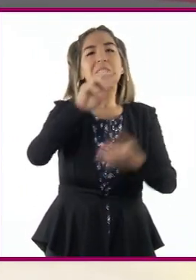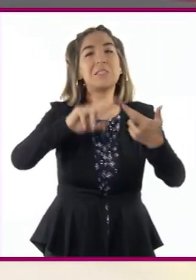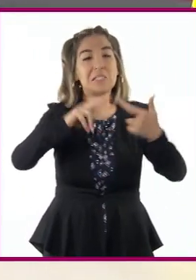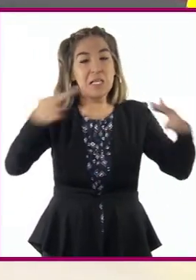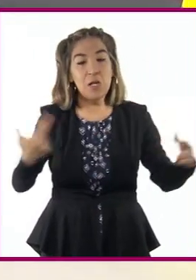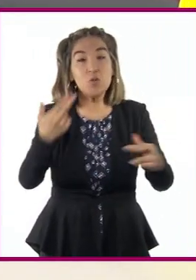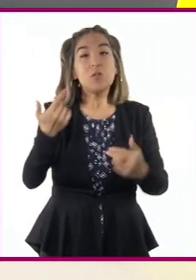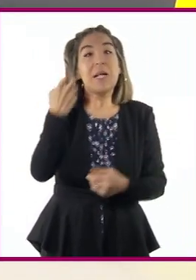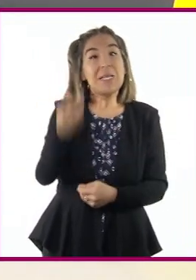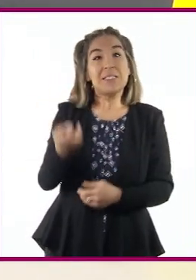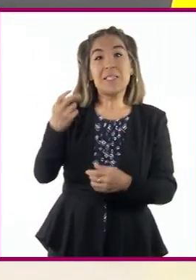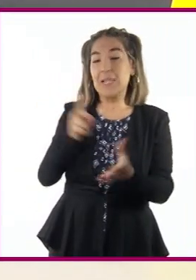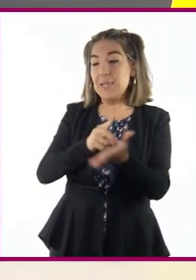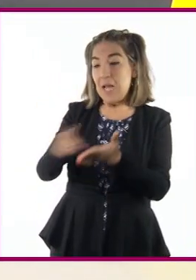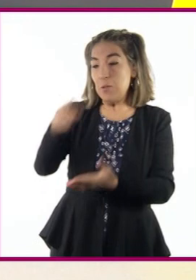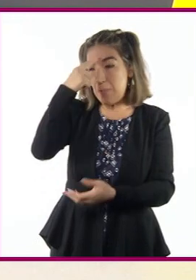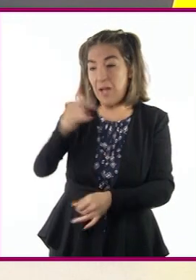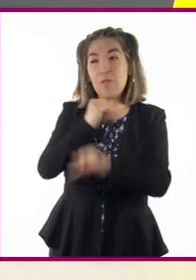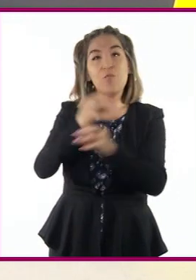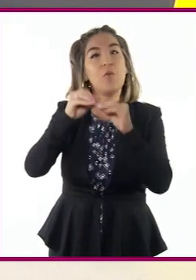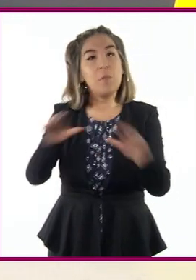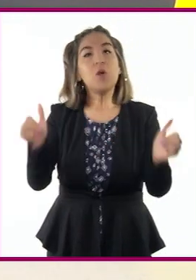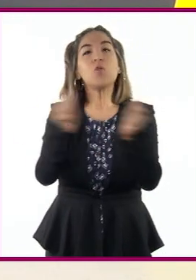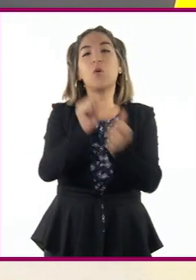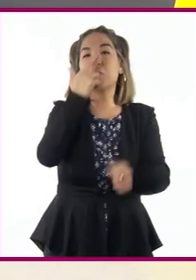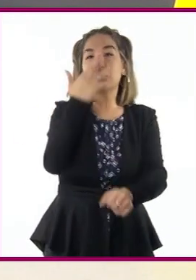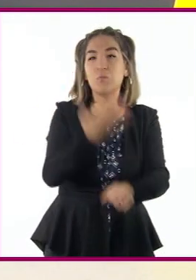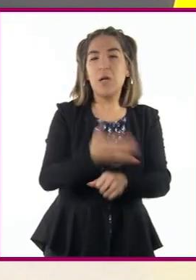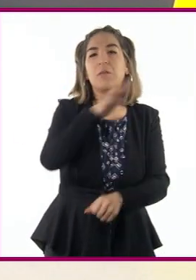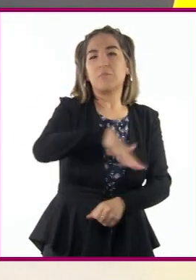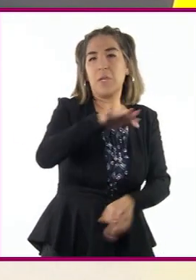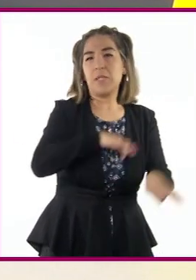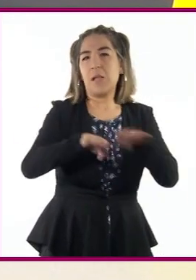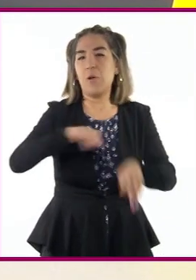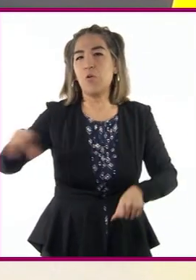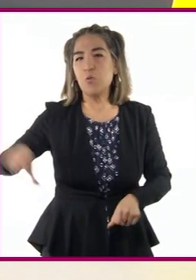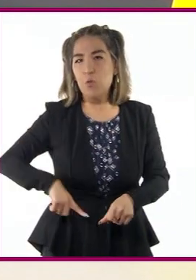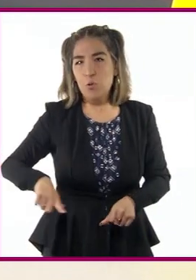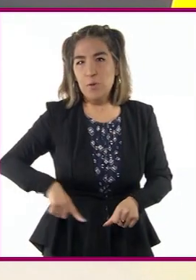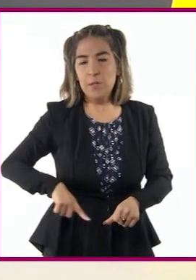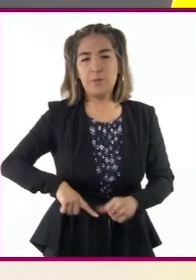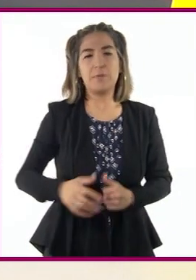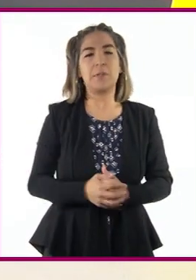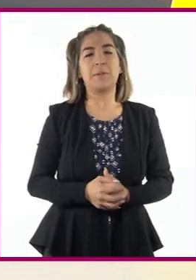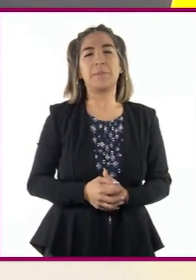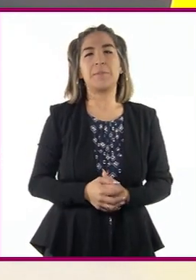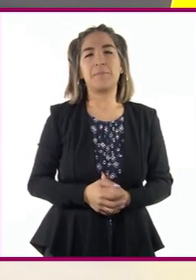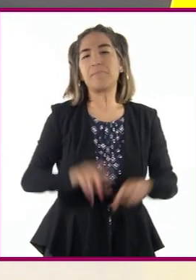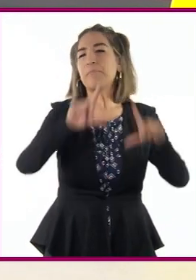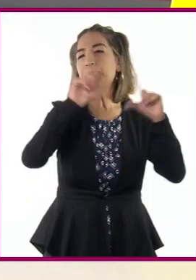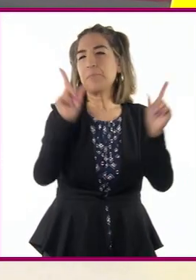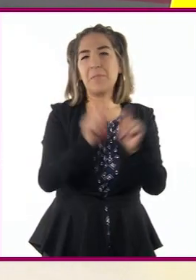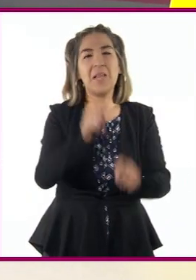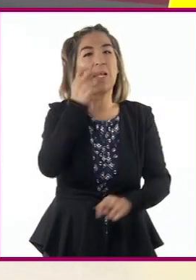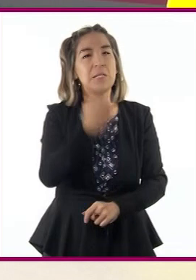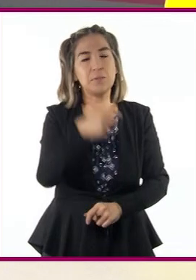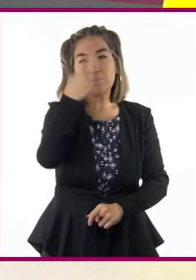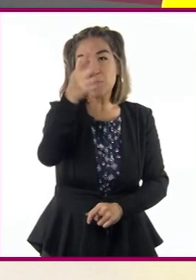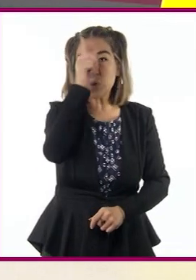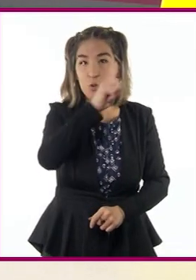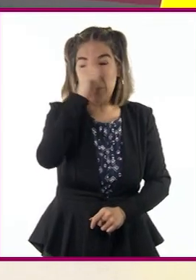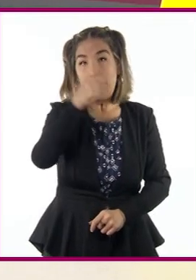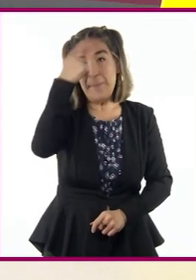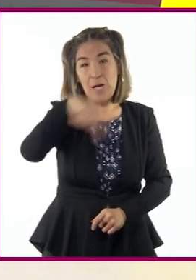este derecho con las responsabilidades de las y los servidores públicos. Concluimos con una sugerencia